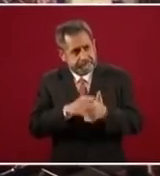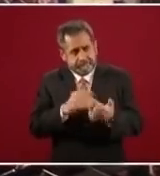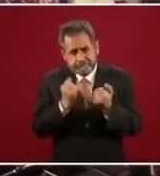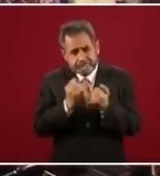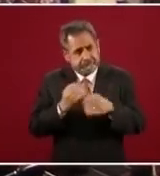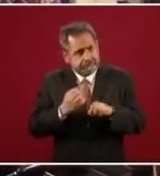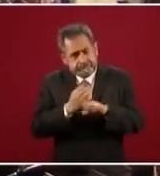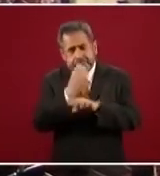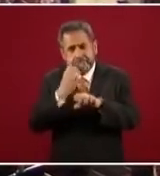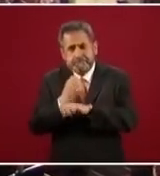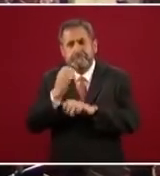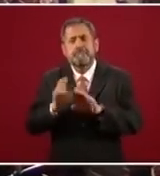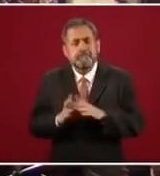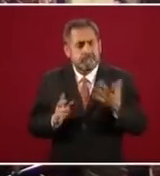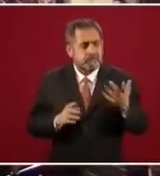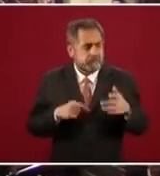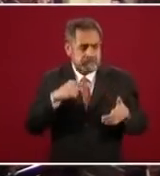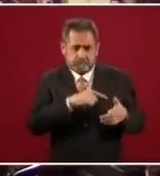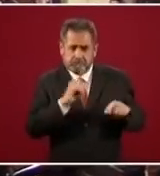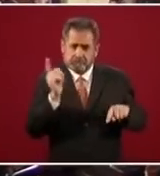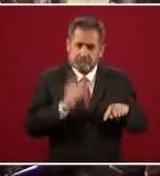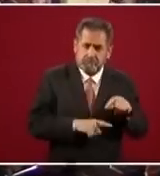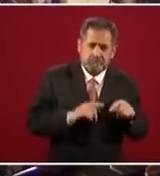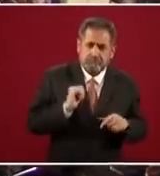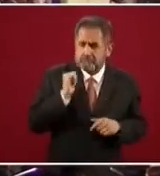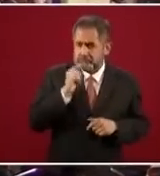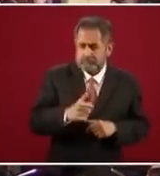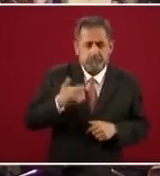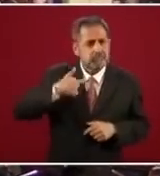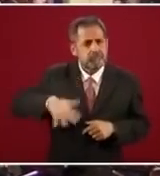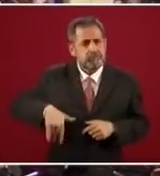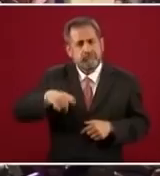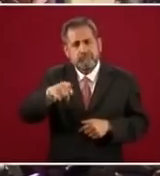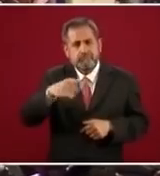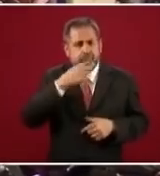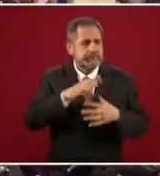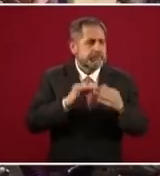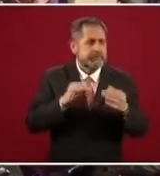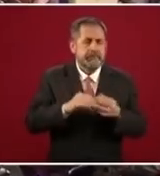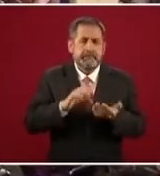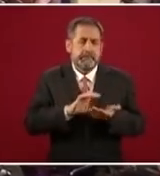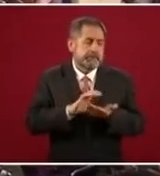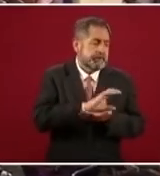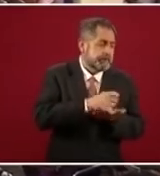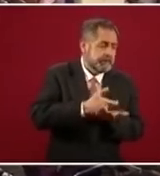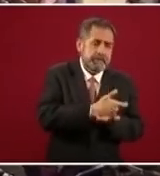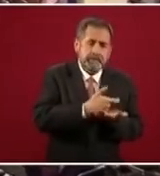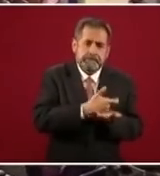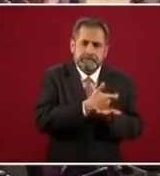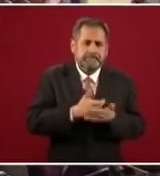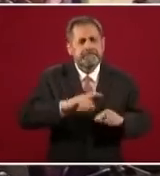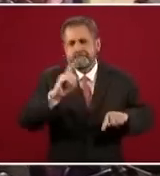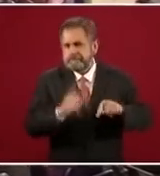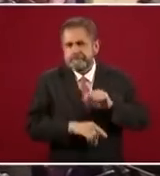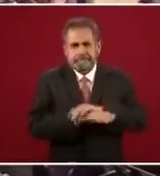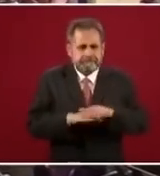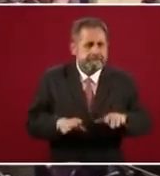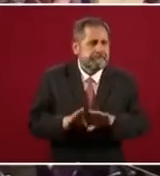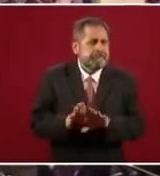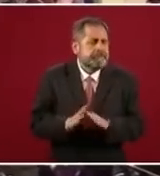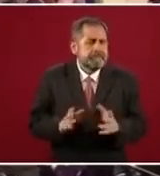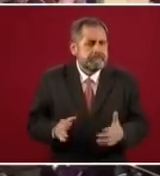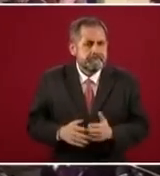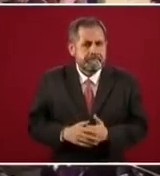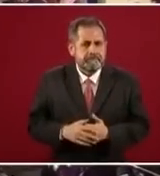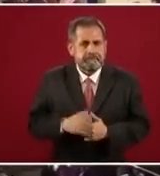de alguna manera vencer con alguna estrategia, como la que mencionó ahorita, de acabar con la subrogación entre de lo que son los servicios de farmacia. Eso